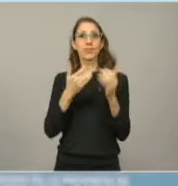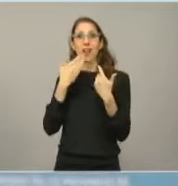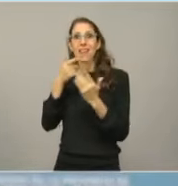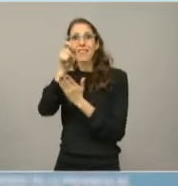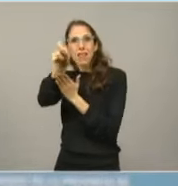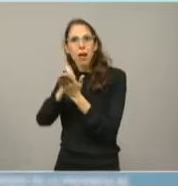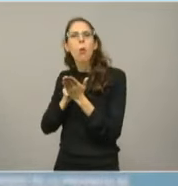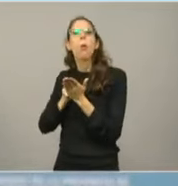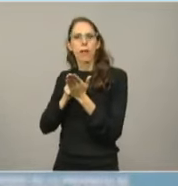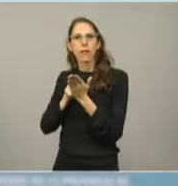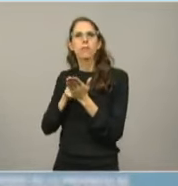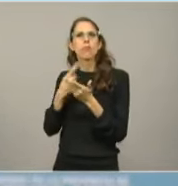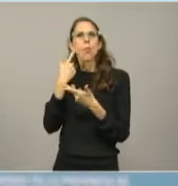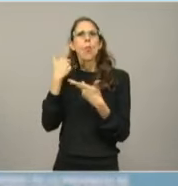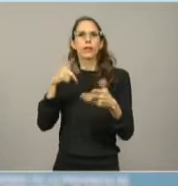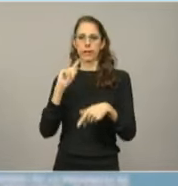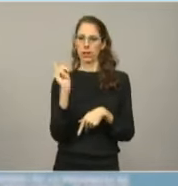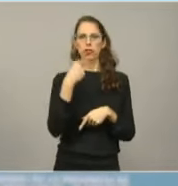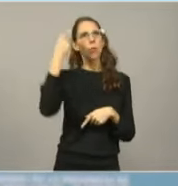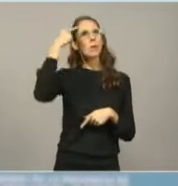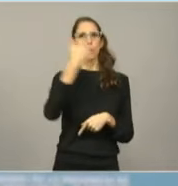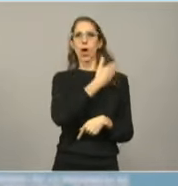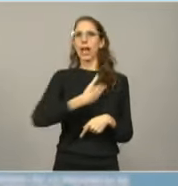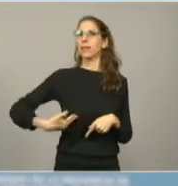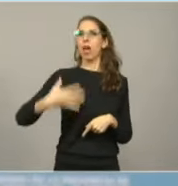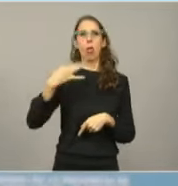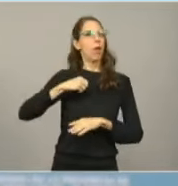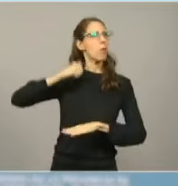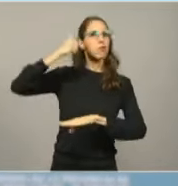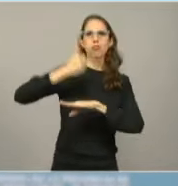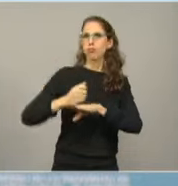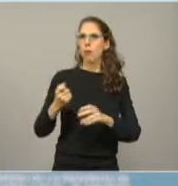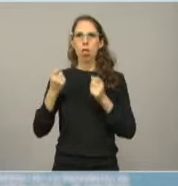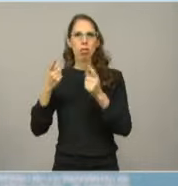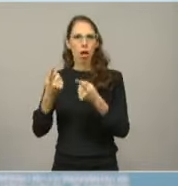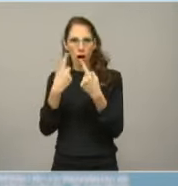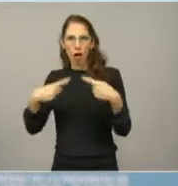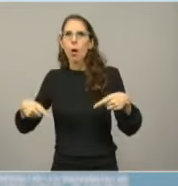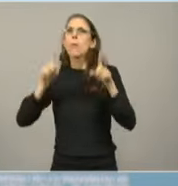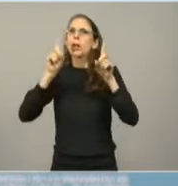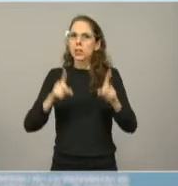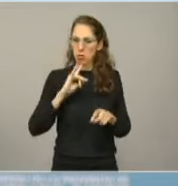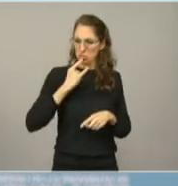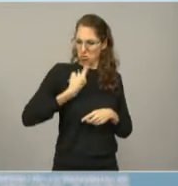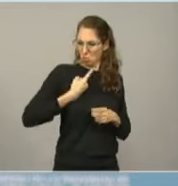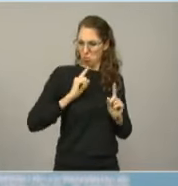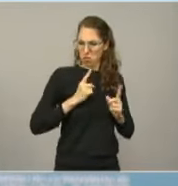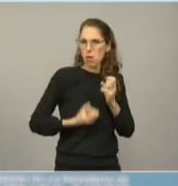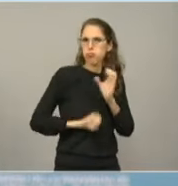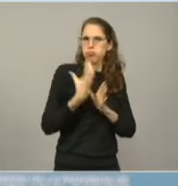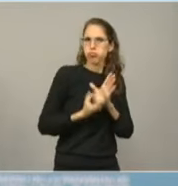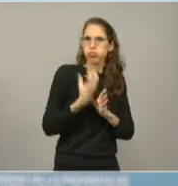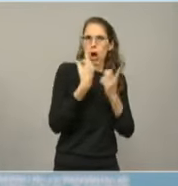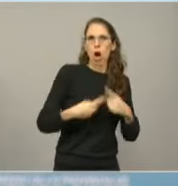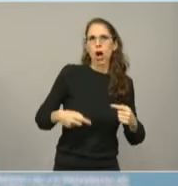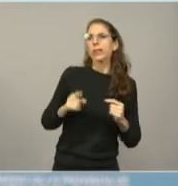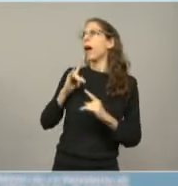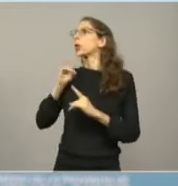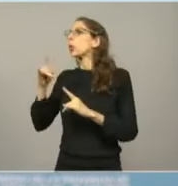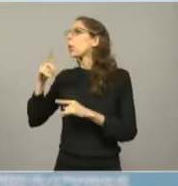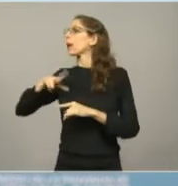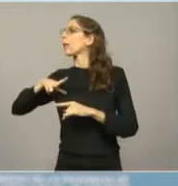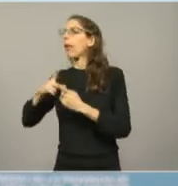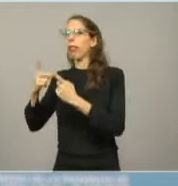creemos no solo en un estado presente sino en un estado que además tenga capacidades propias pueda generar capacidades propias para para